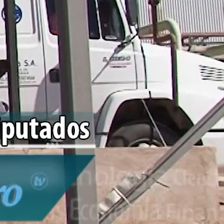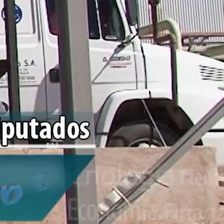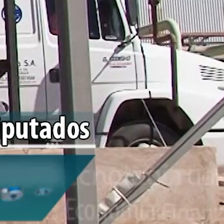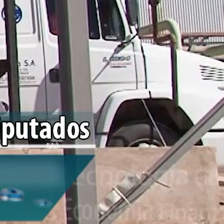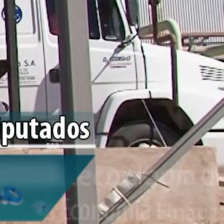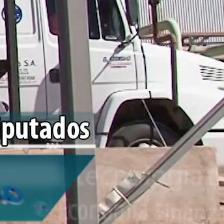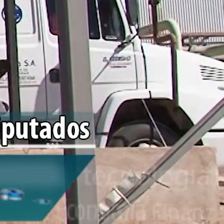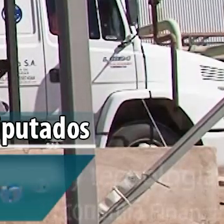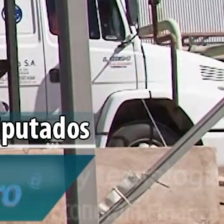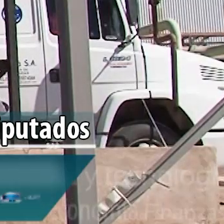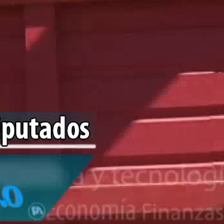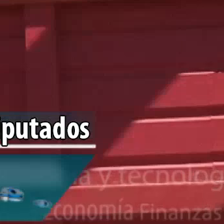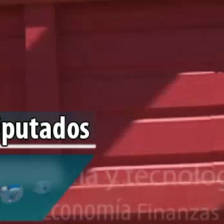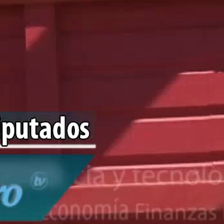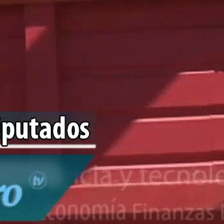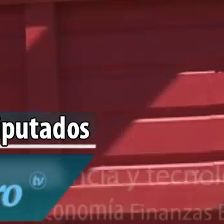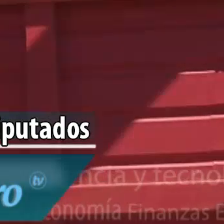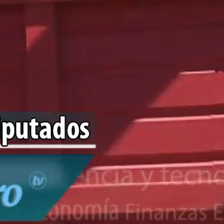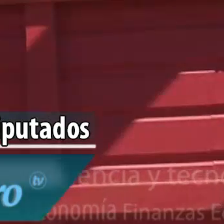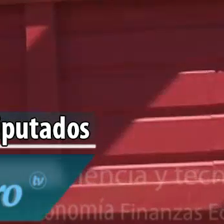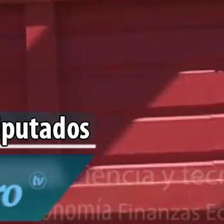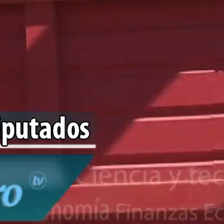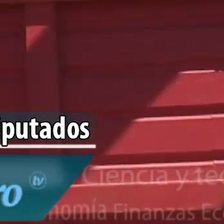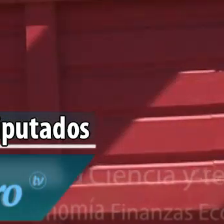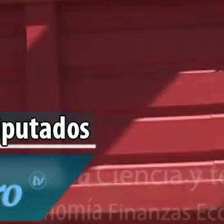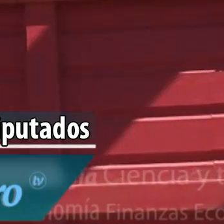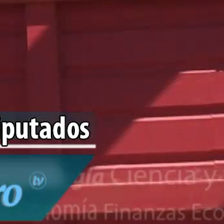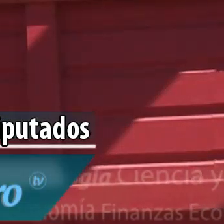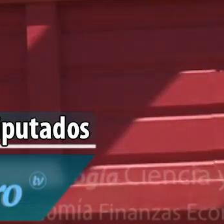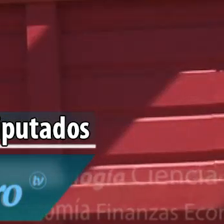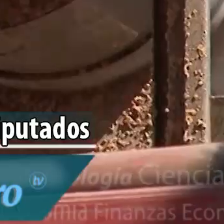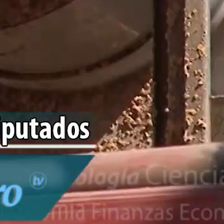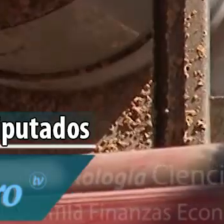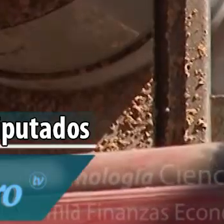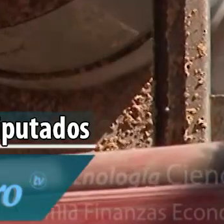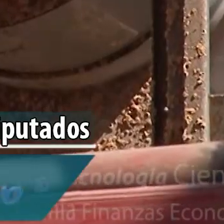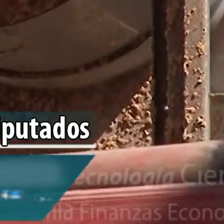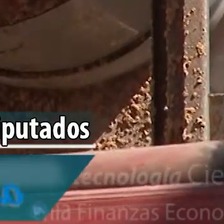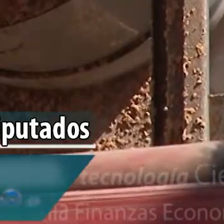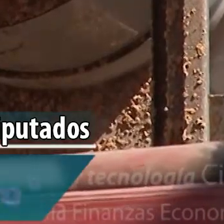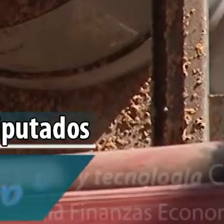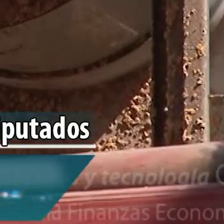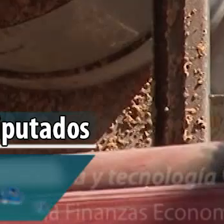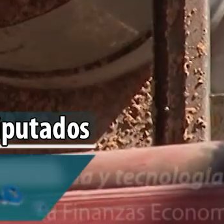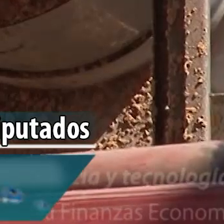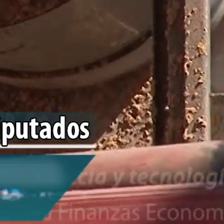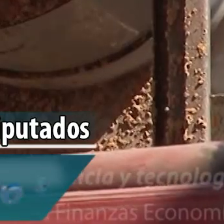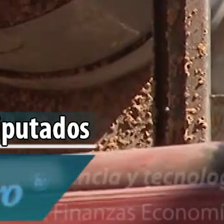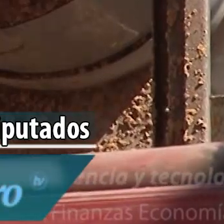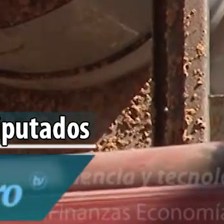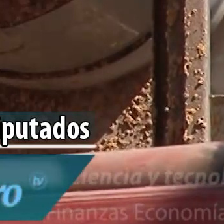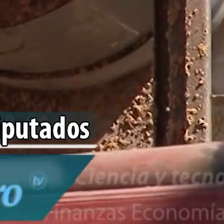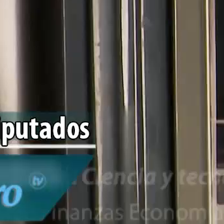la producción de biocombustibles que reduce del 10 al 5% el corte obligatorio del biodiesel en el gasoil y mantiene